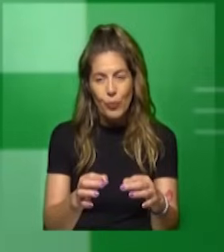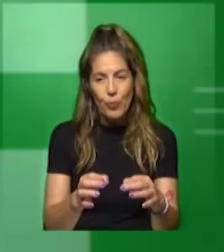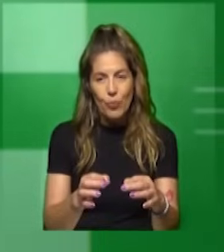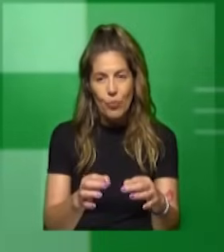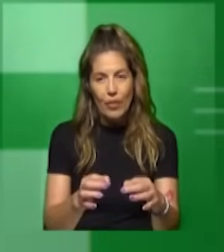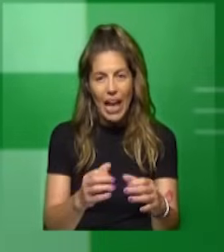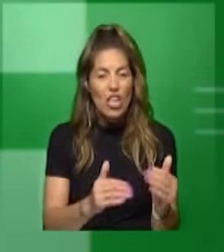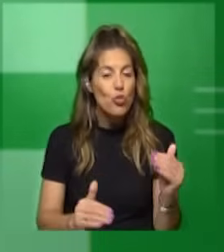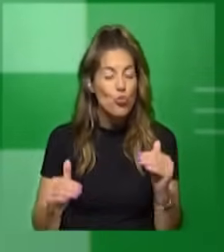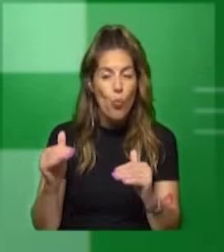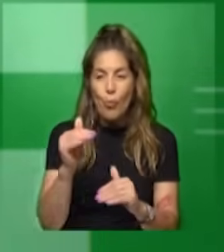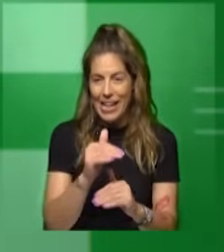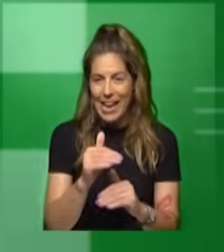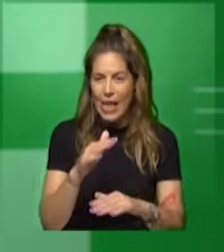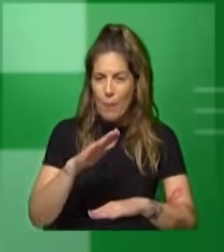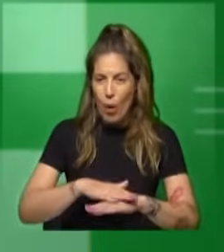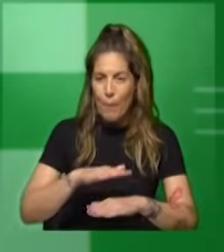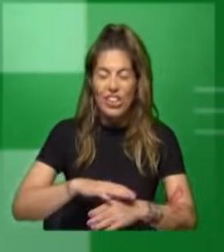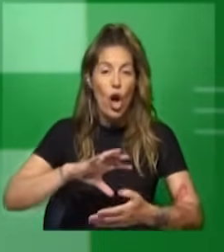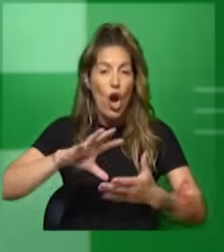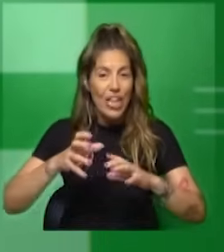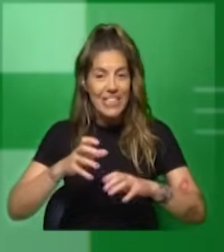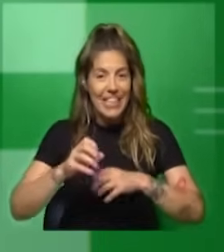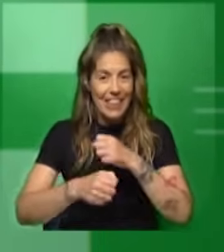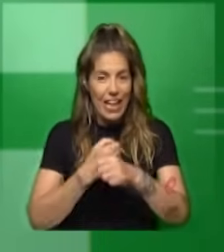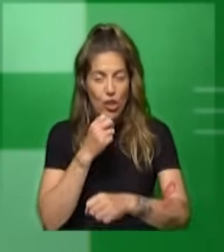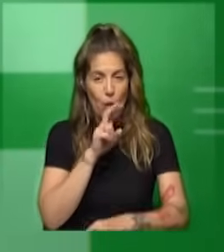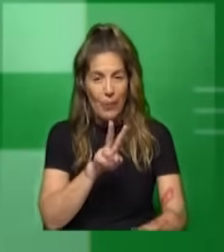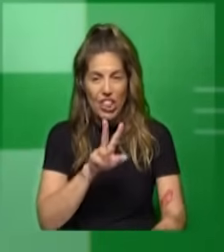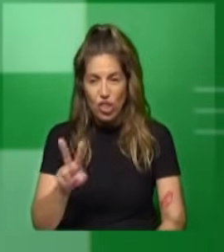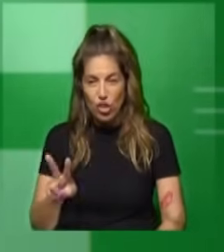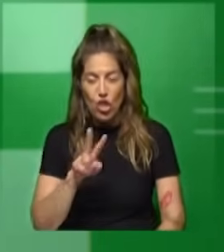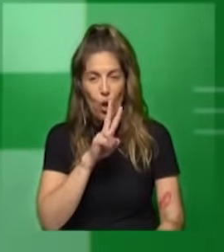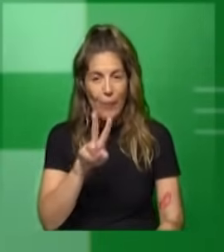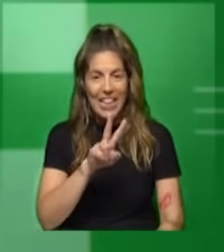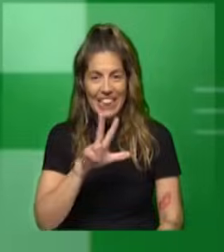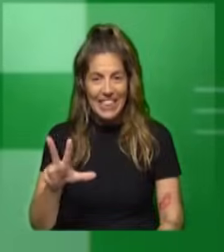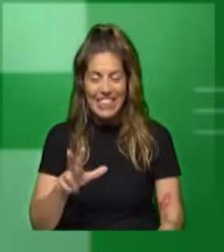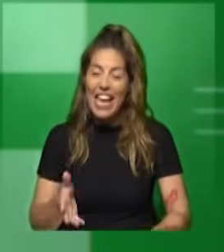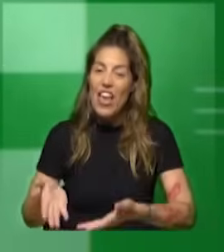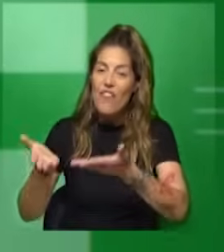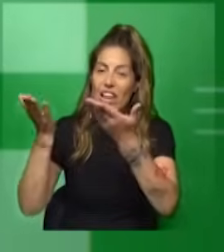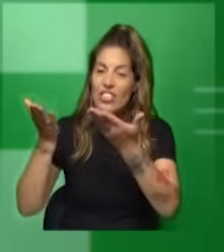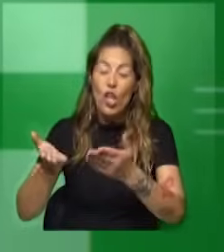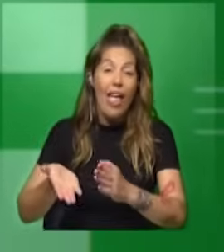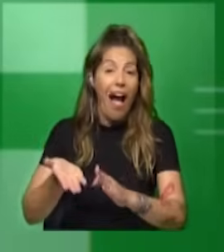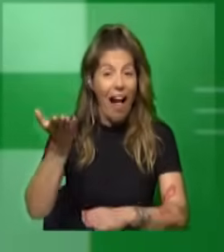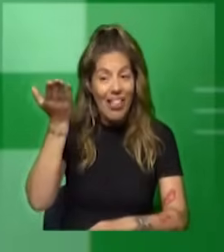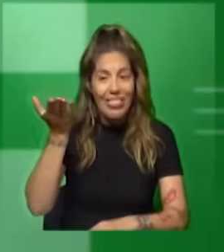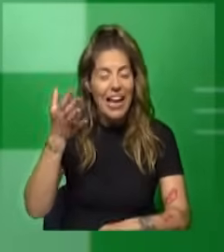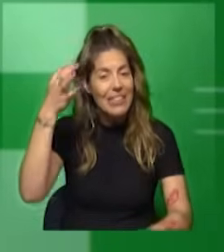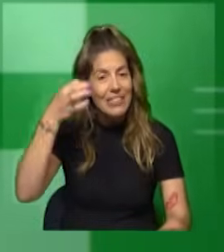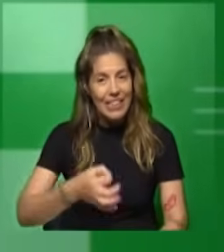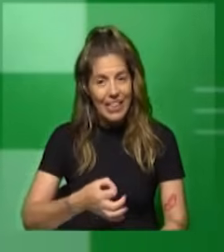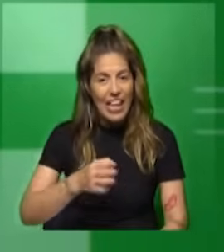a superar el momento de crisis del 2002-2003, donde la inflación estaba muy alta y se creía que